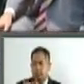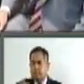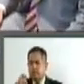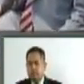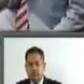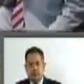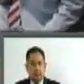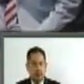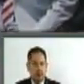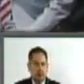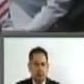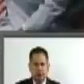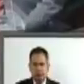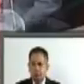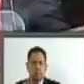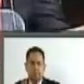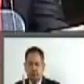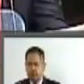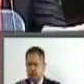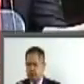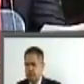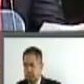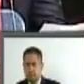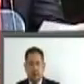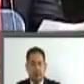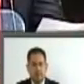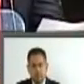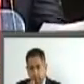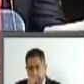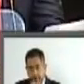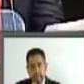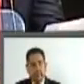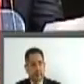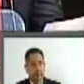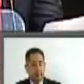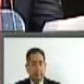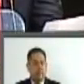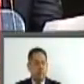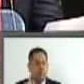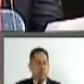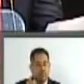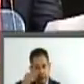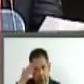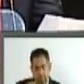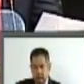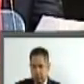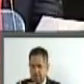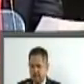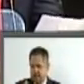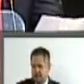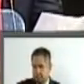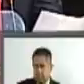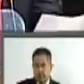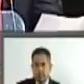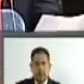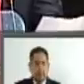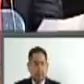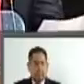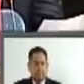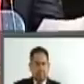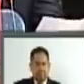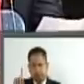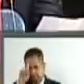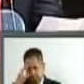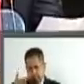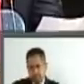Partido Liberal. Saludo también la presencia de la señora Chantal Chastain, ministra consejera